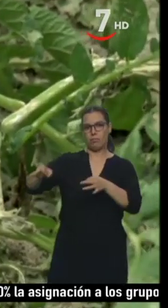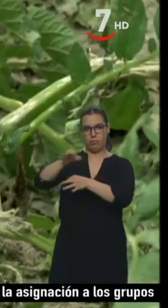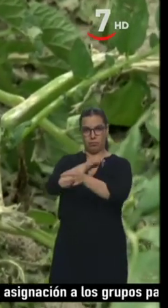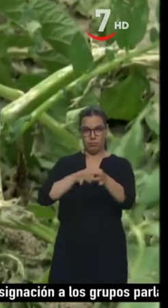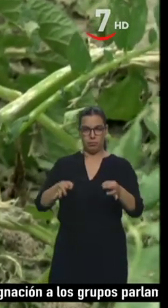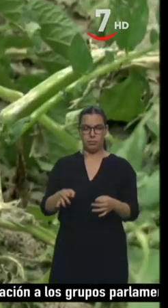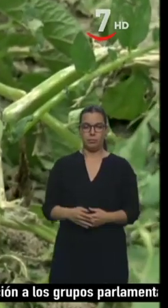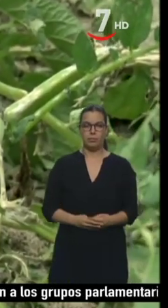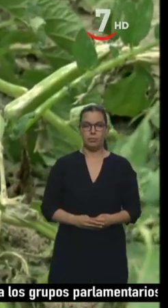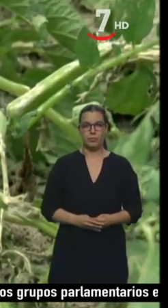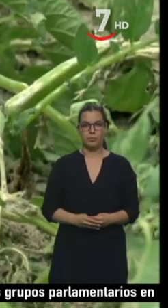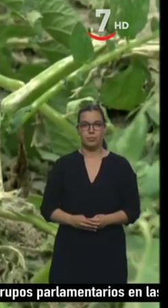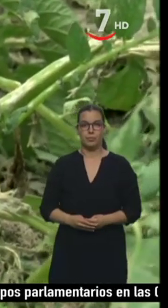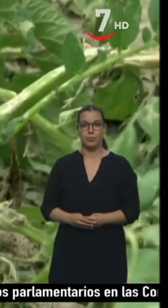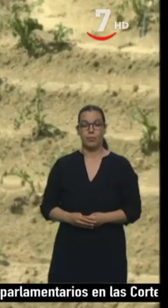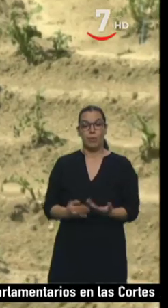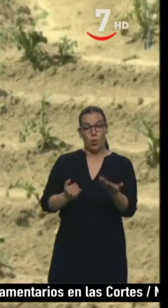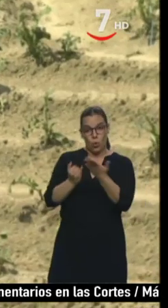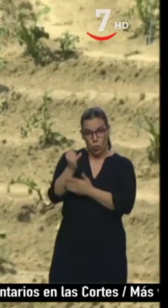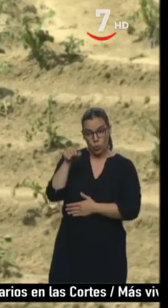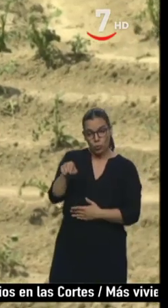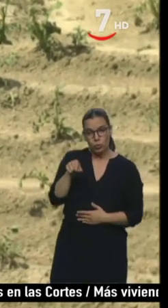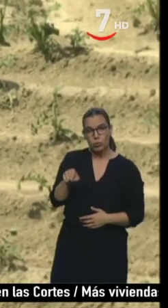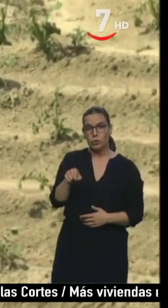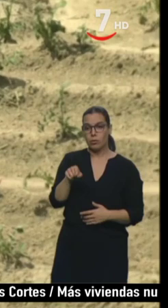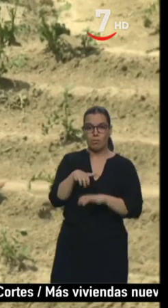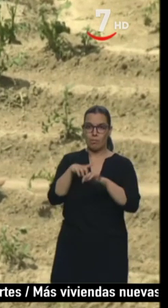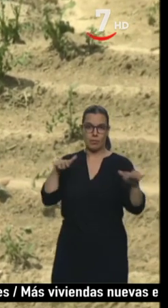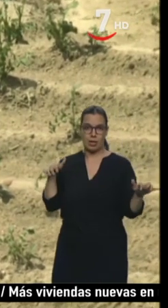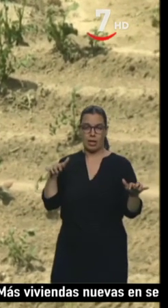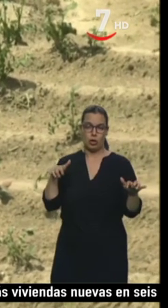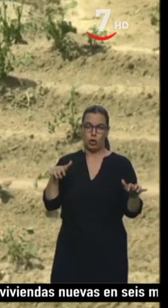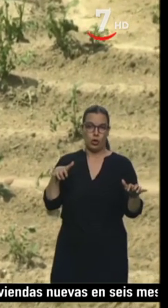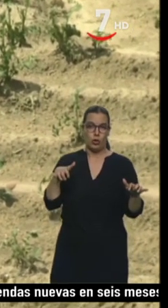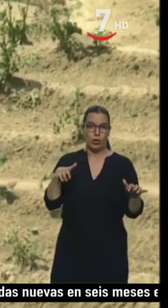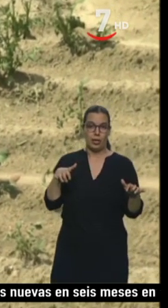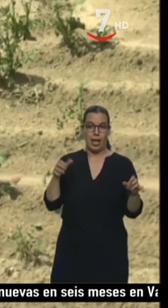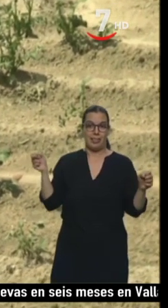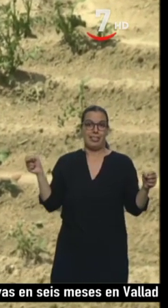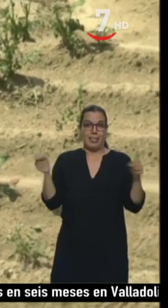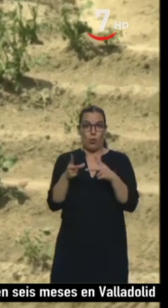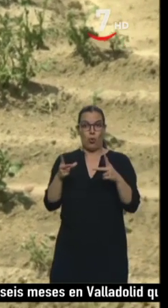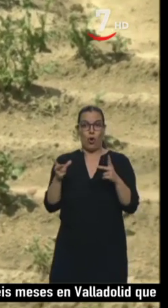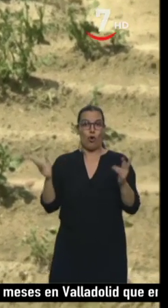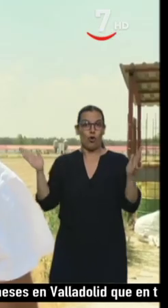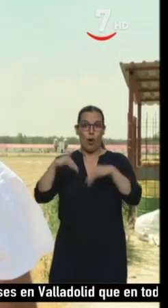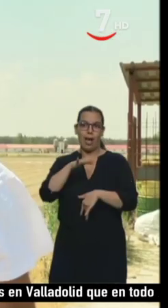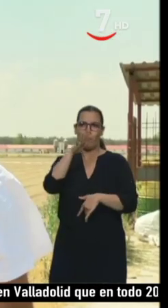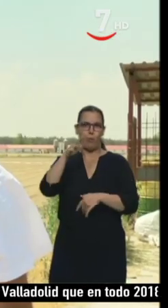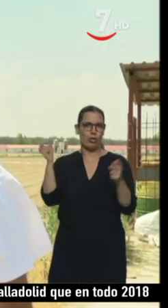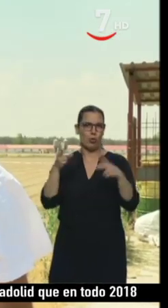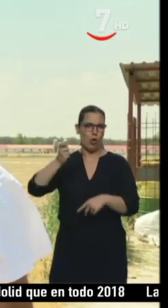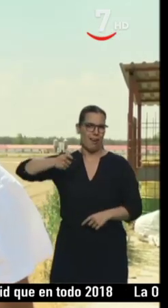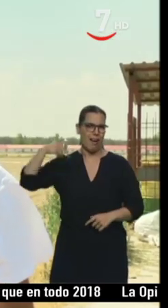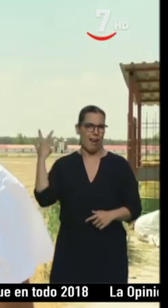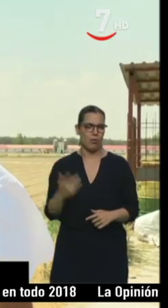Serracín y Campo de Cuéllar. Cultivos que en su mayoría carecen de seguro debido al elevado coste de estos. Pues